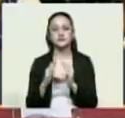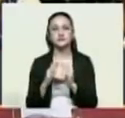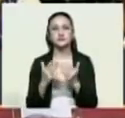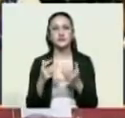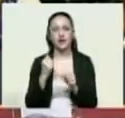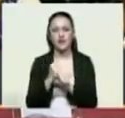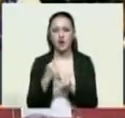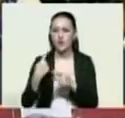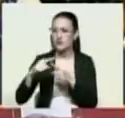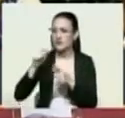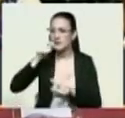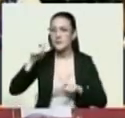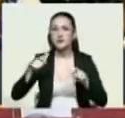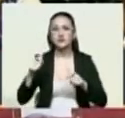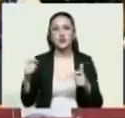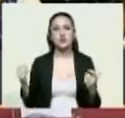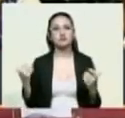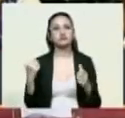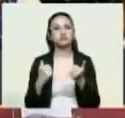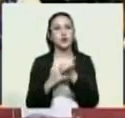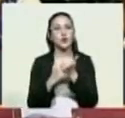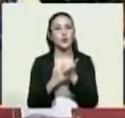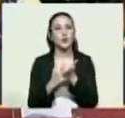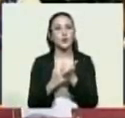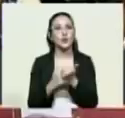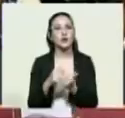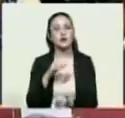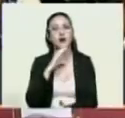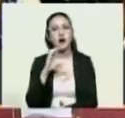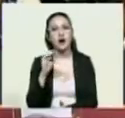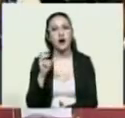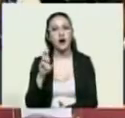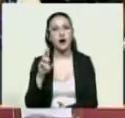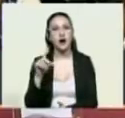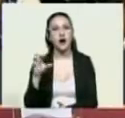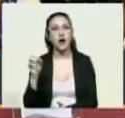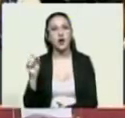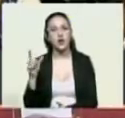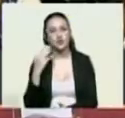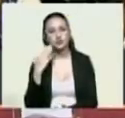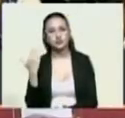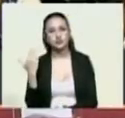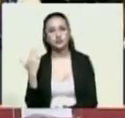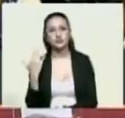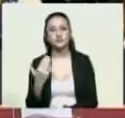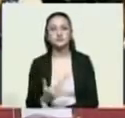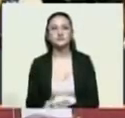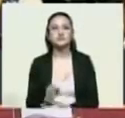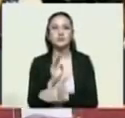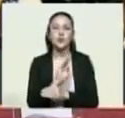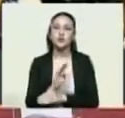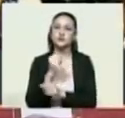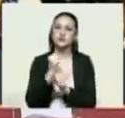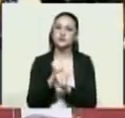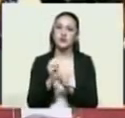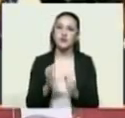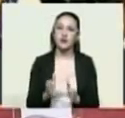de compañeros en este campo, compañero Carlos Sierra, impulsor de la ley de protección al